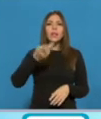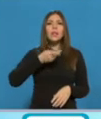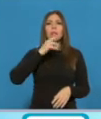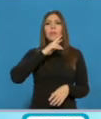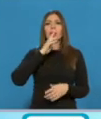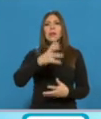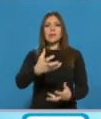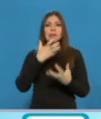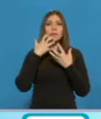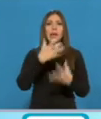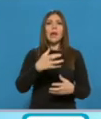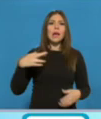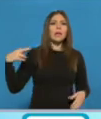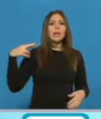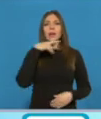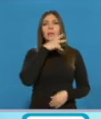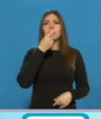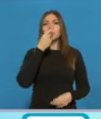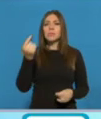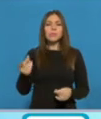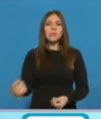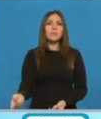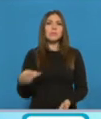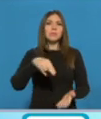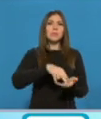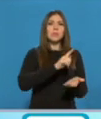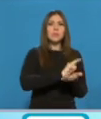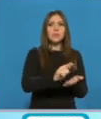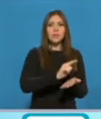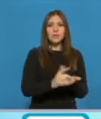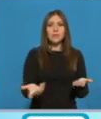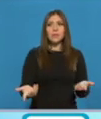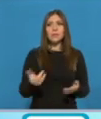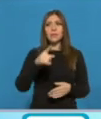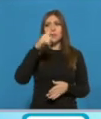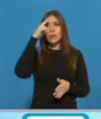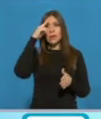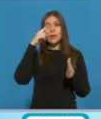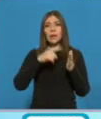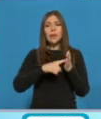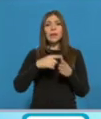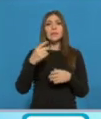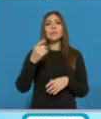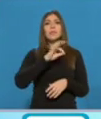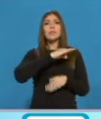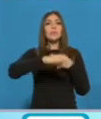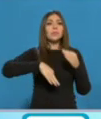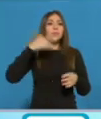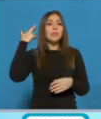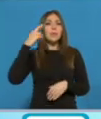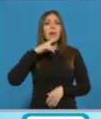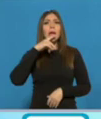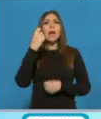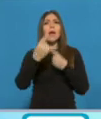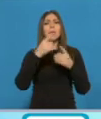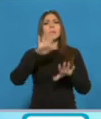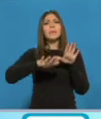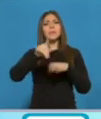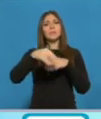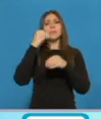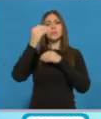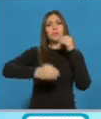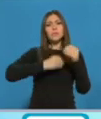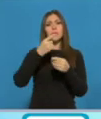para gritarle no, pegas el grito y se acabó, ¿no? Porque crees que así te van a escuchar mejor. O sea, muchas veces estás en una discusión y